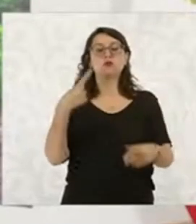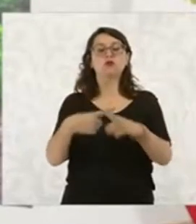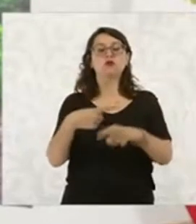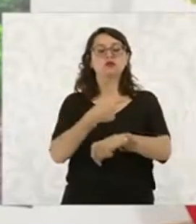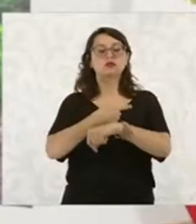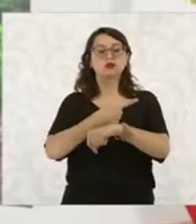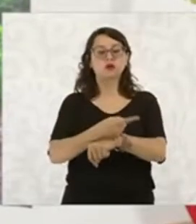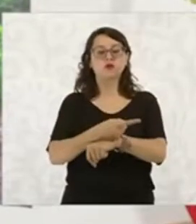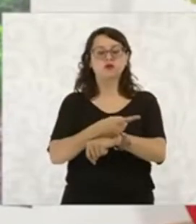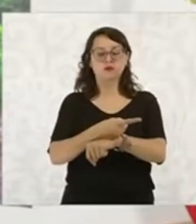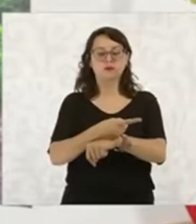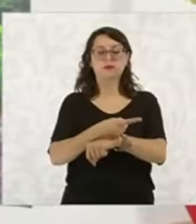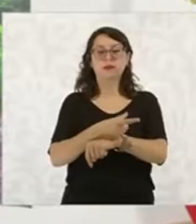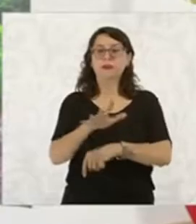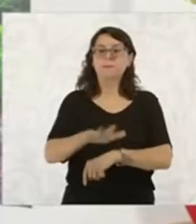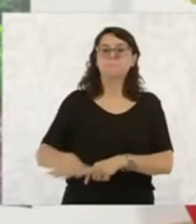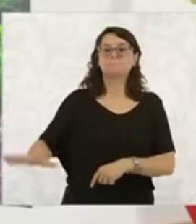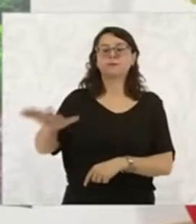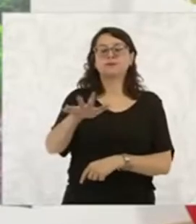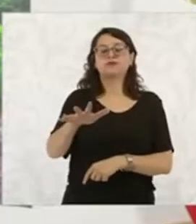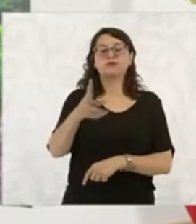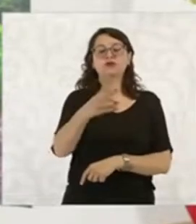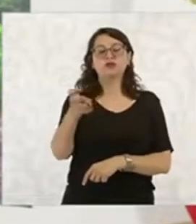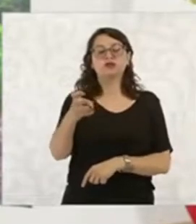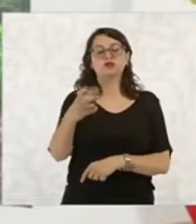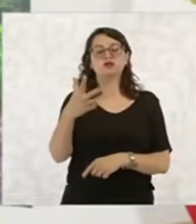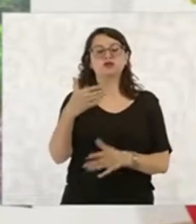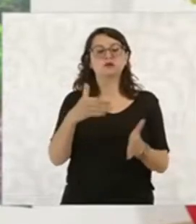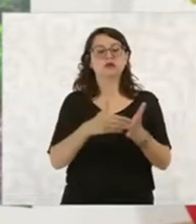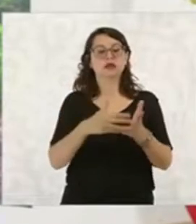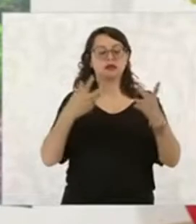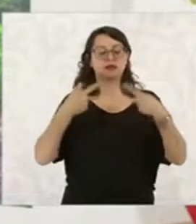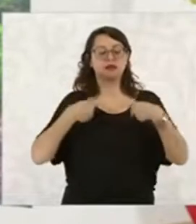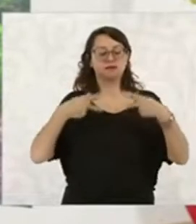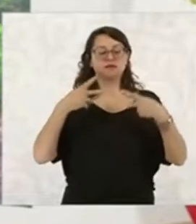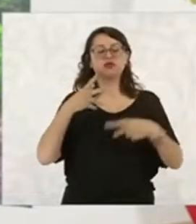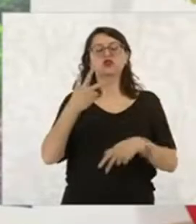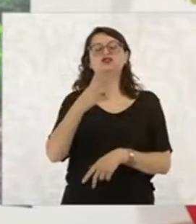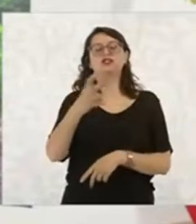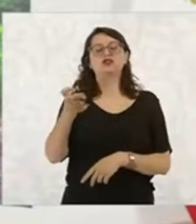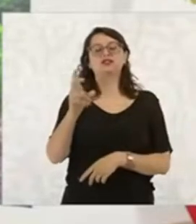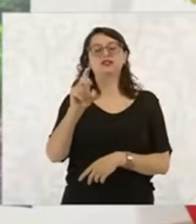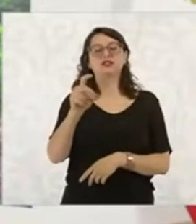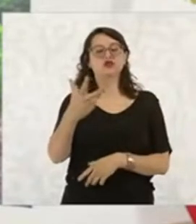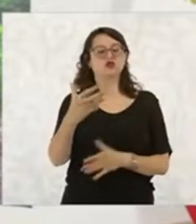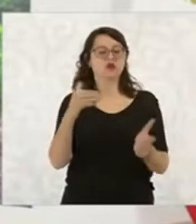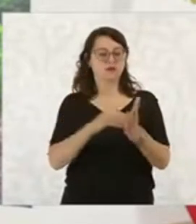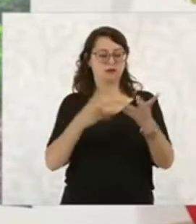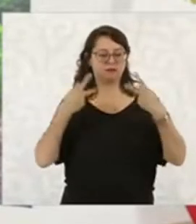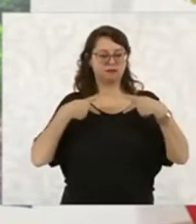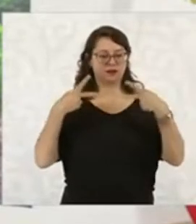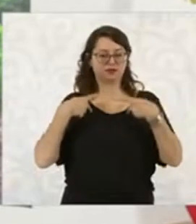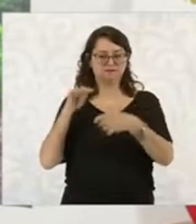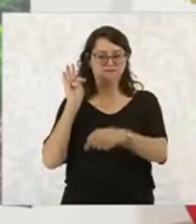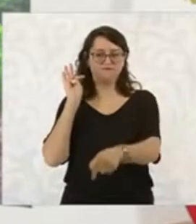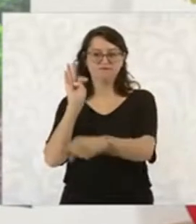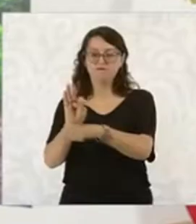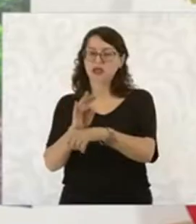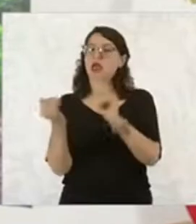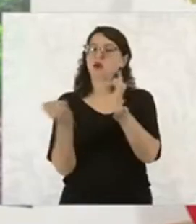de 238,000 habitantes. También esperamos concluirla el primer trimestre de